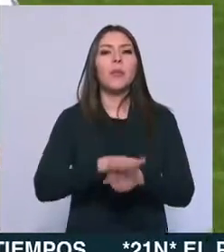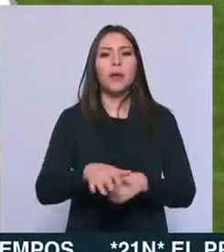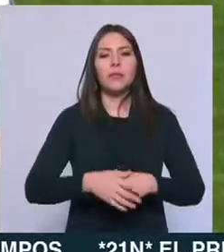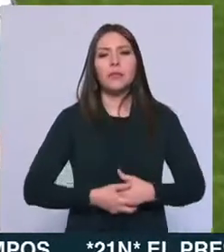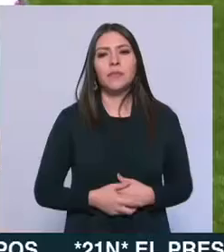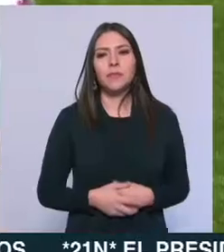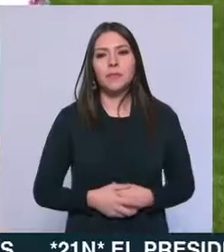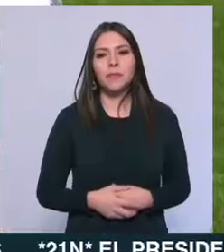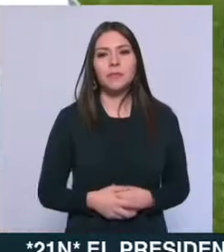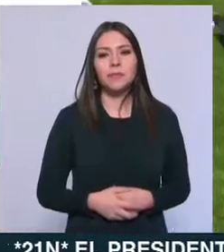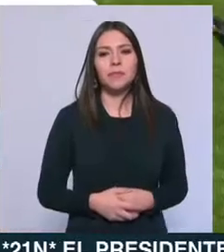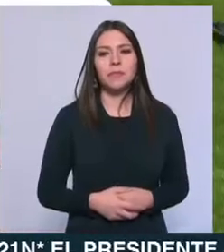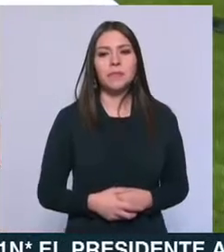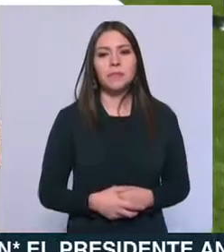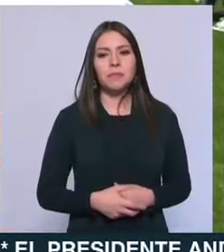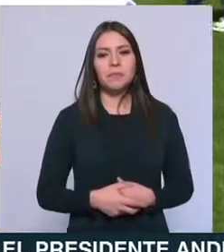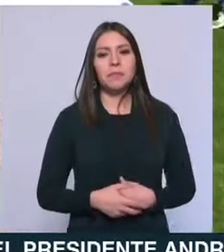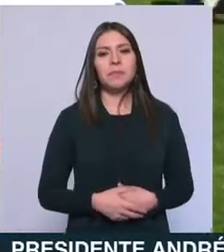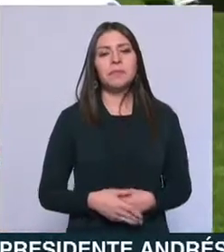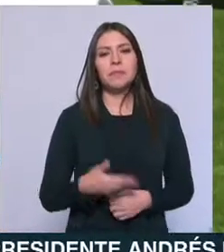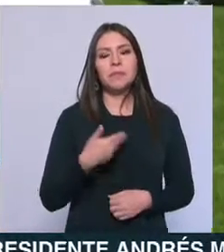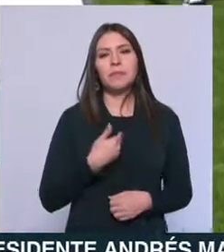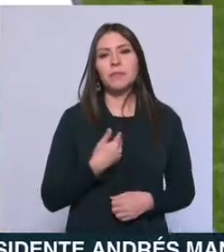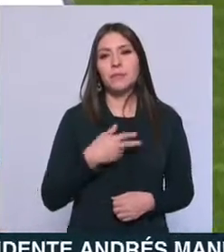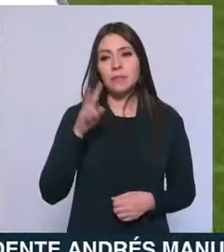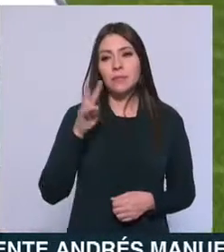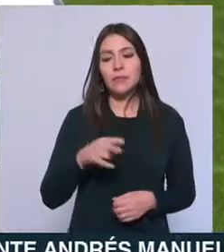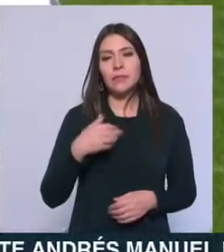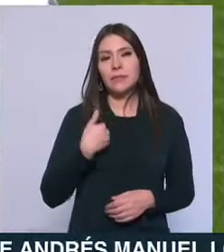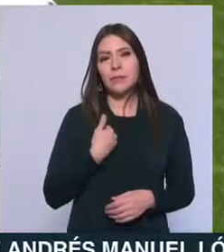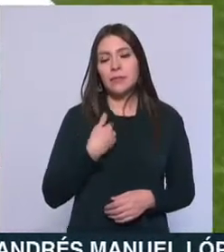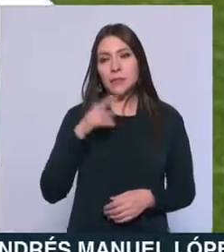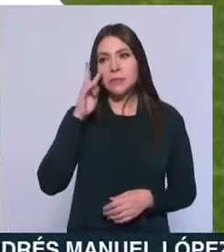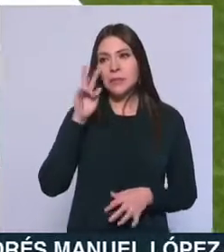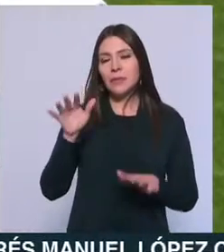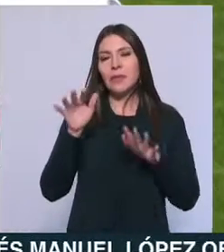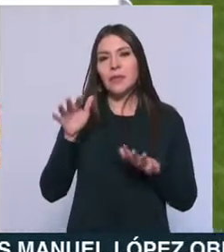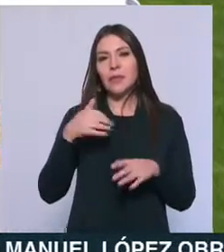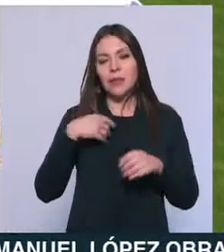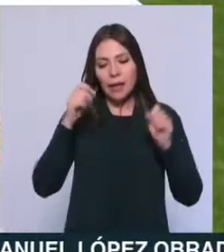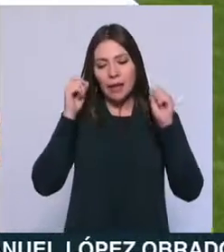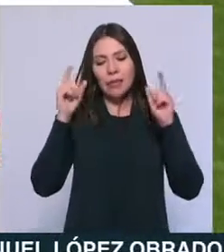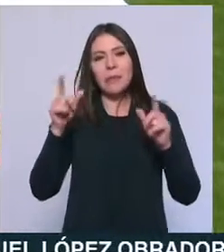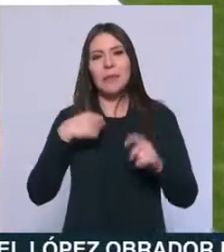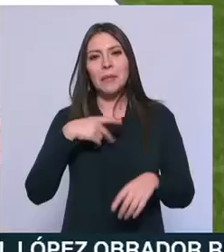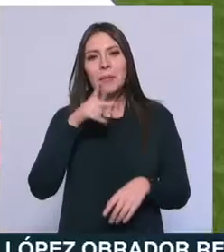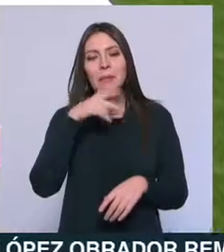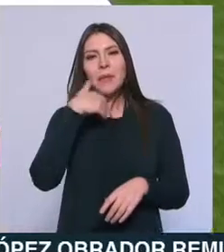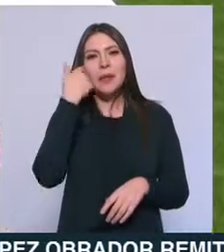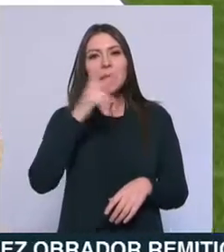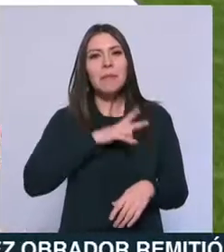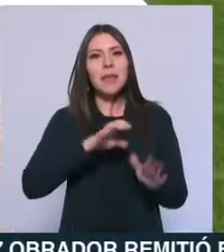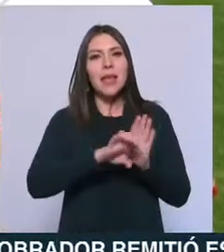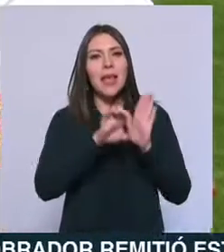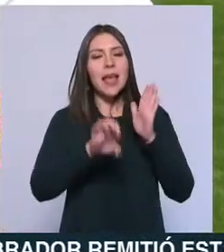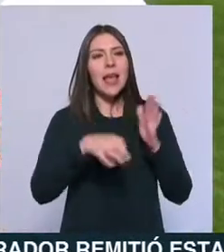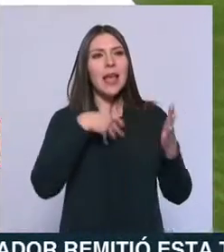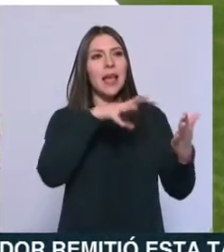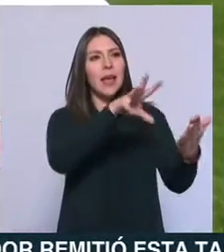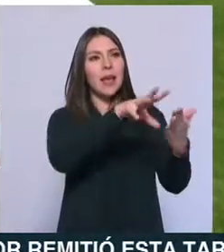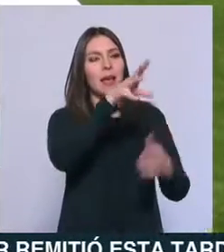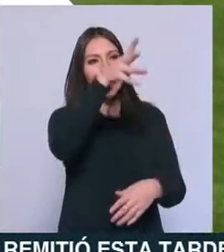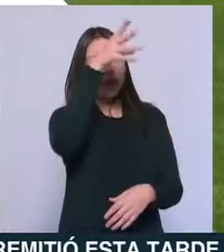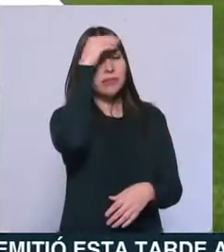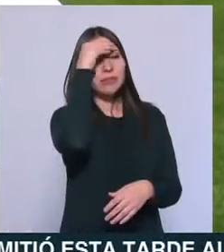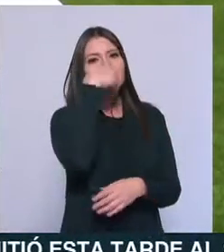admiro como la mejor persona, bueno, es mi figura a seguir. Sin duda es el ejemplo más grande que tengo como